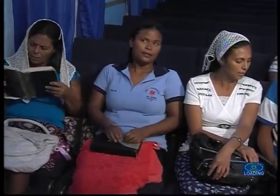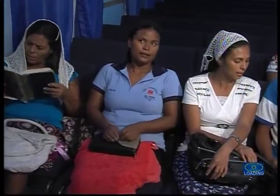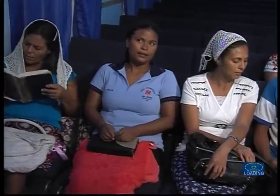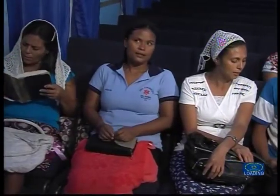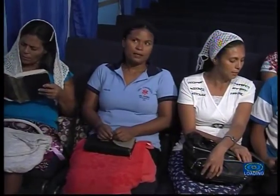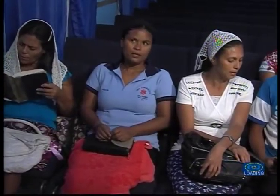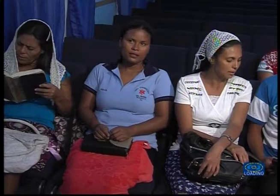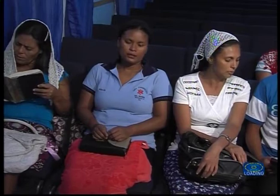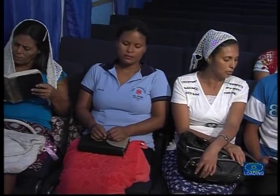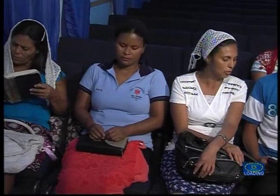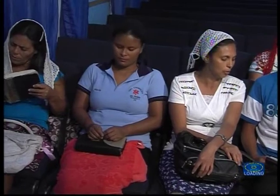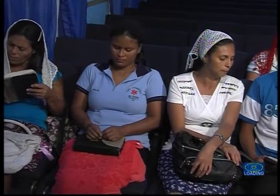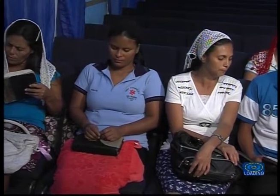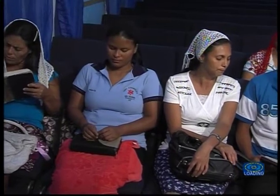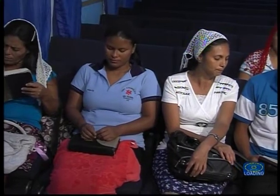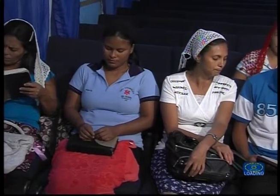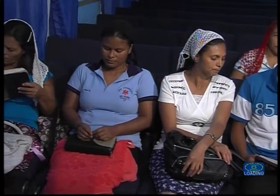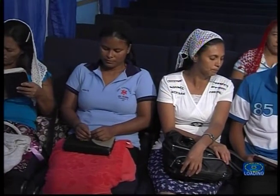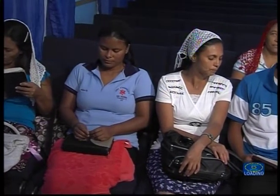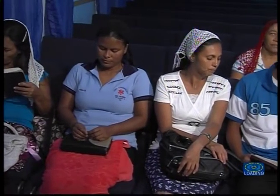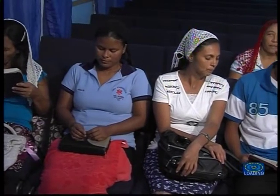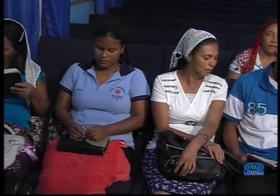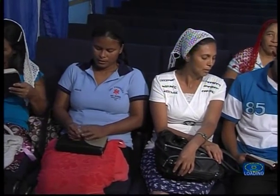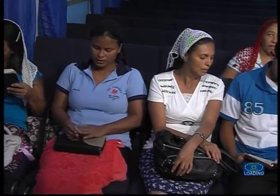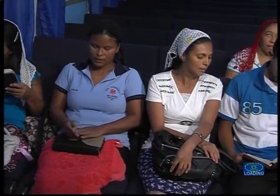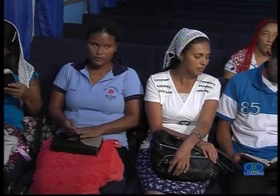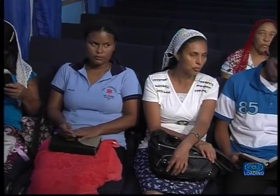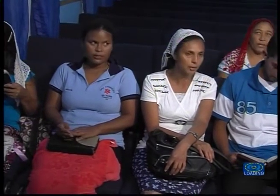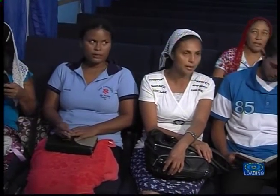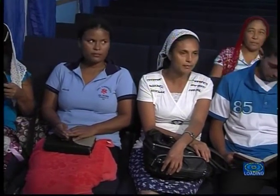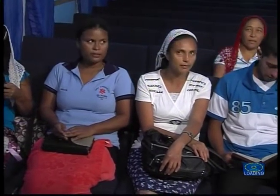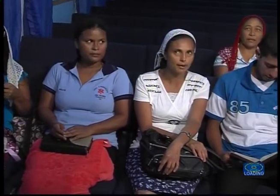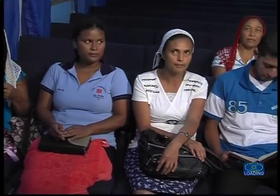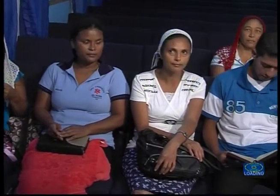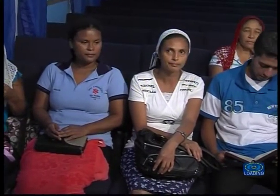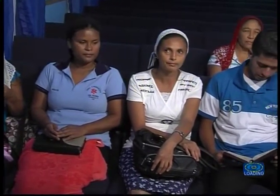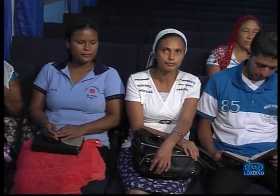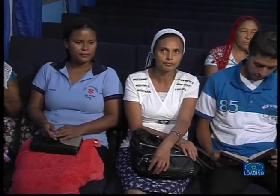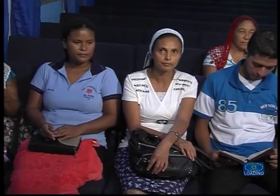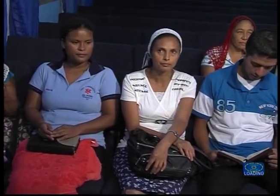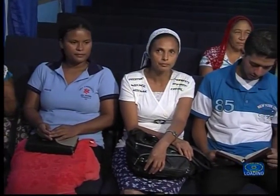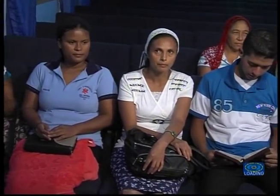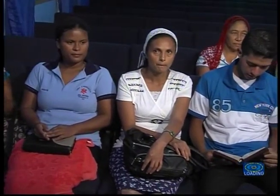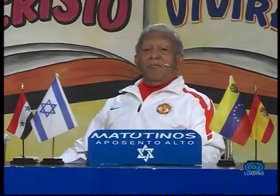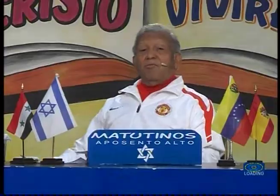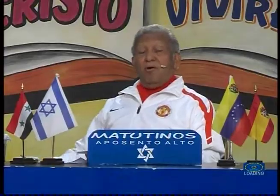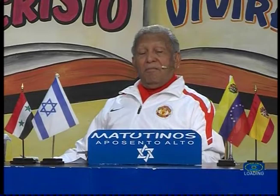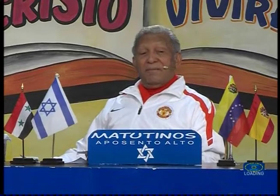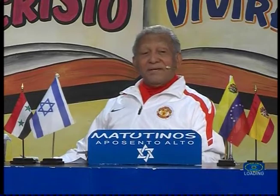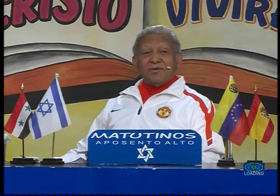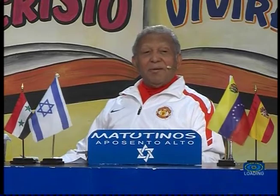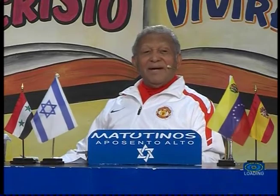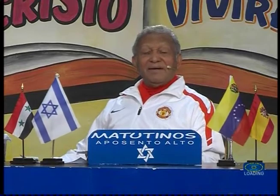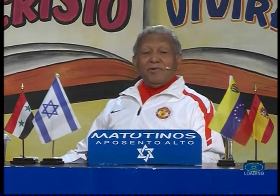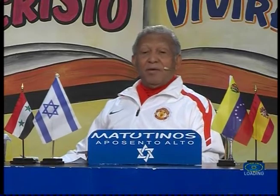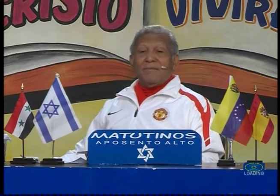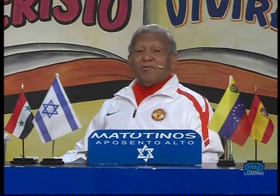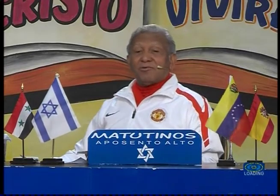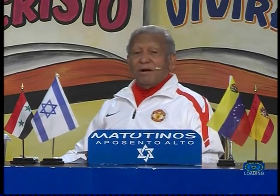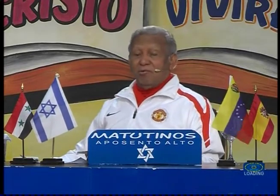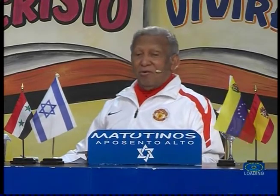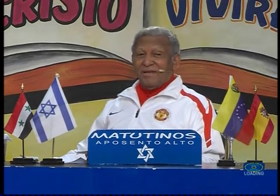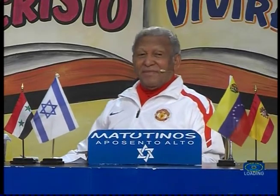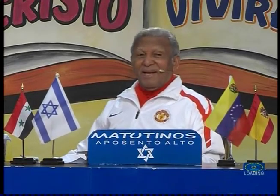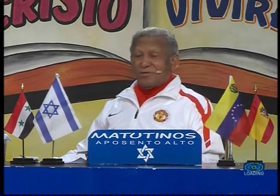del quebrantamiento. Es la soberbia. Es la soberbia. Hubo un hombre soberbio